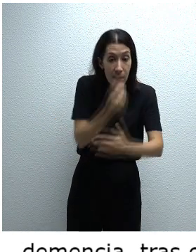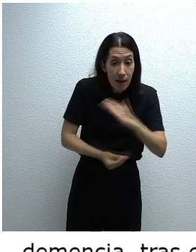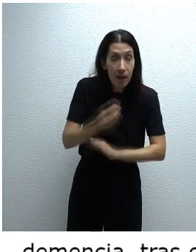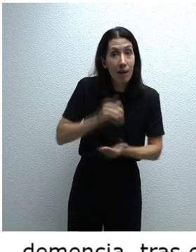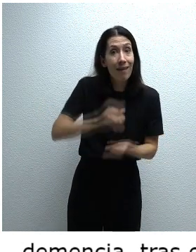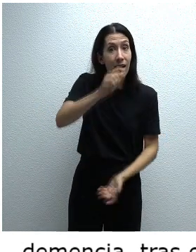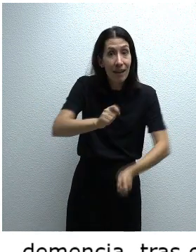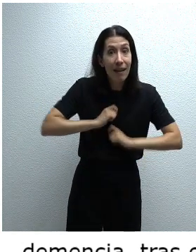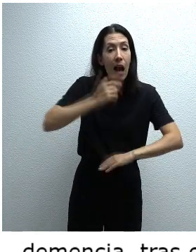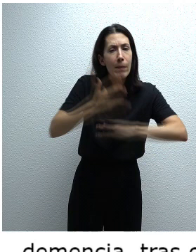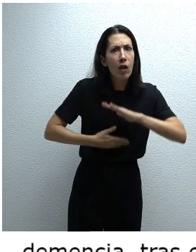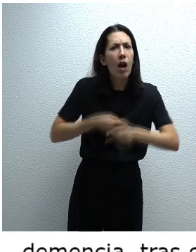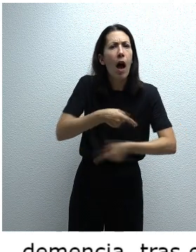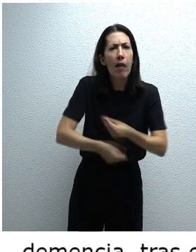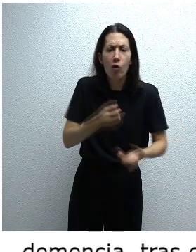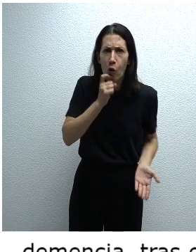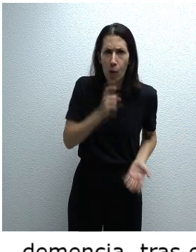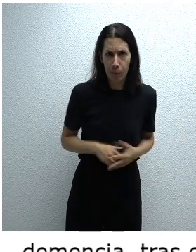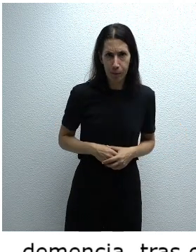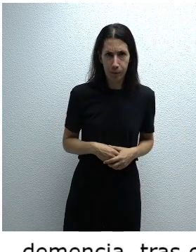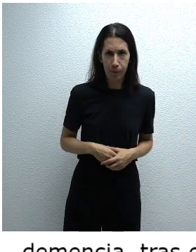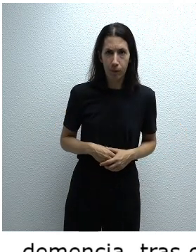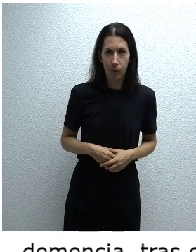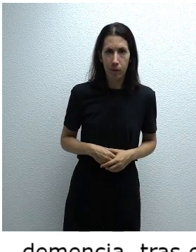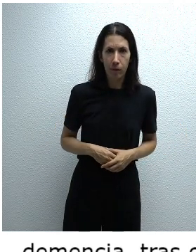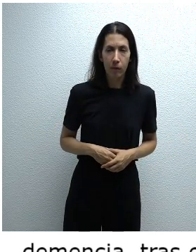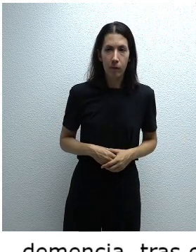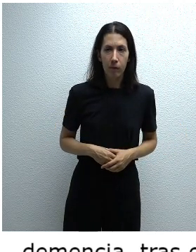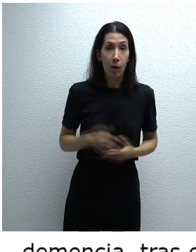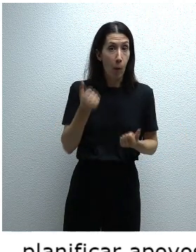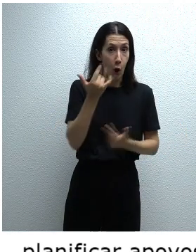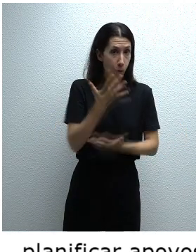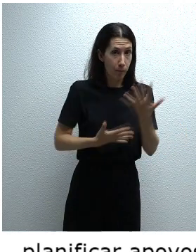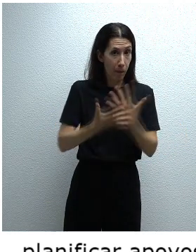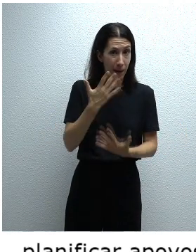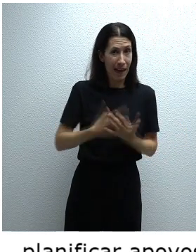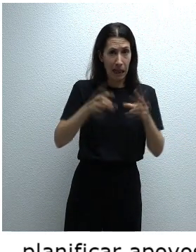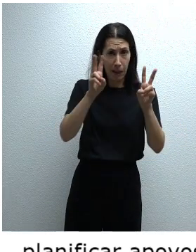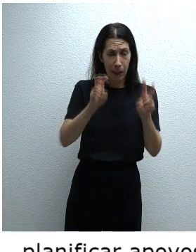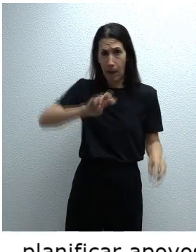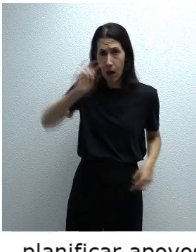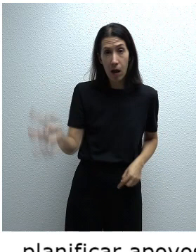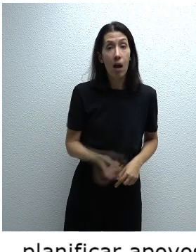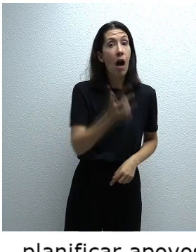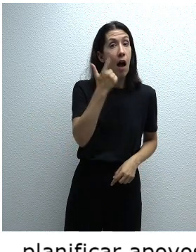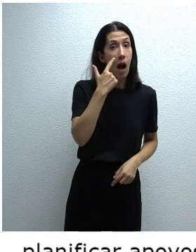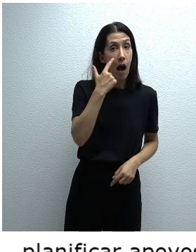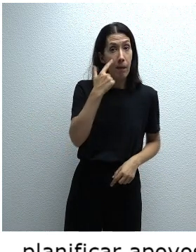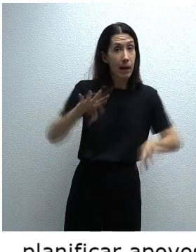importantes limitaciones, ¿cómo se haría? Bueno, es un totum revolutum, pero a ver si... La verdad es